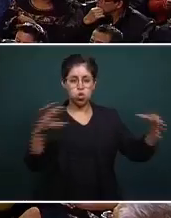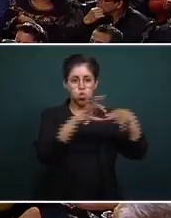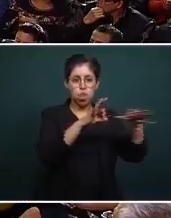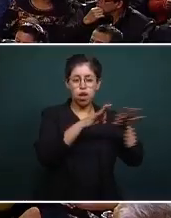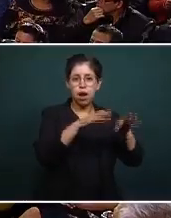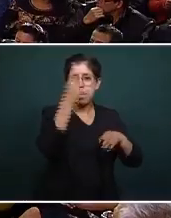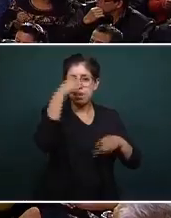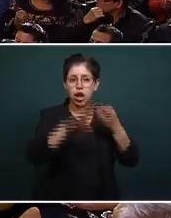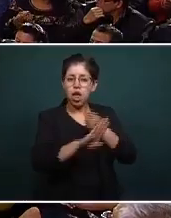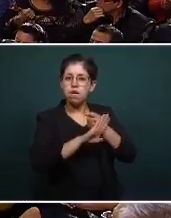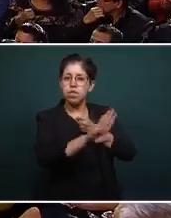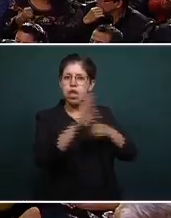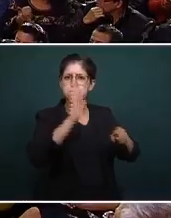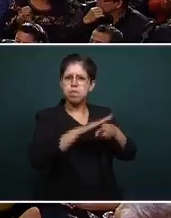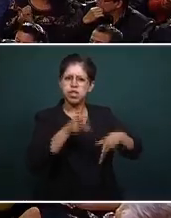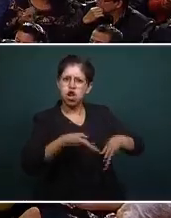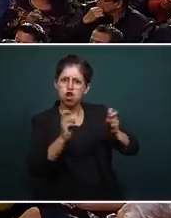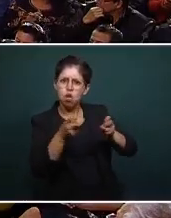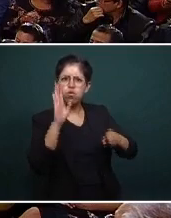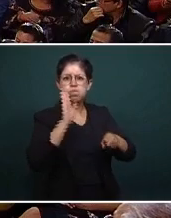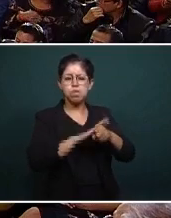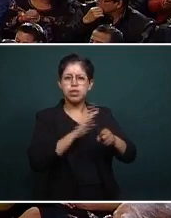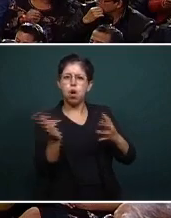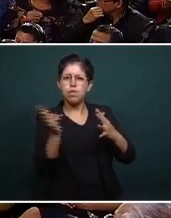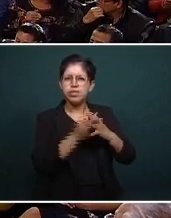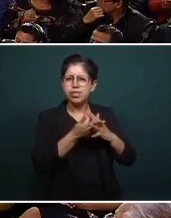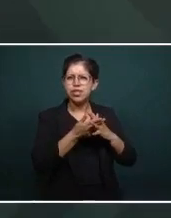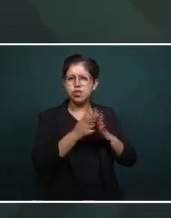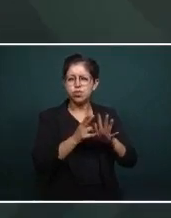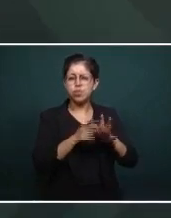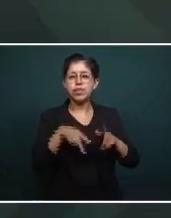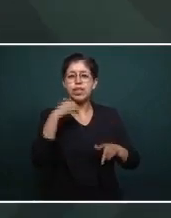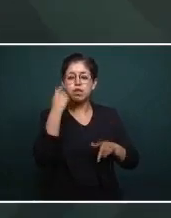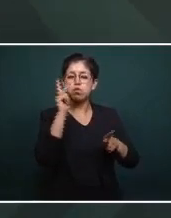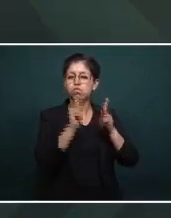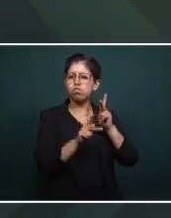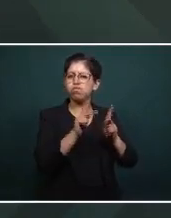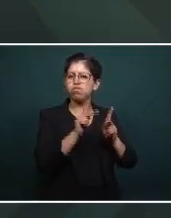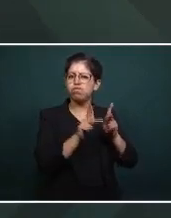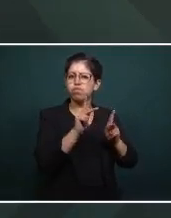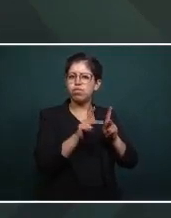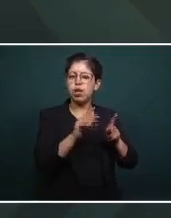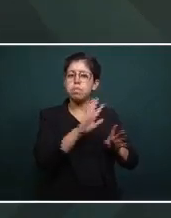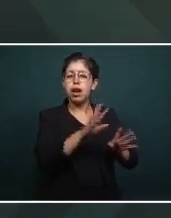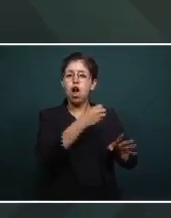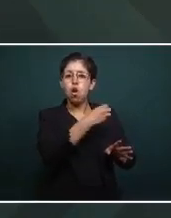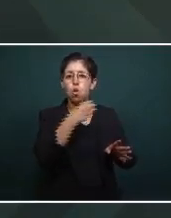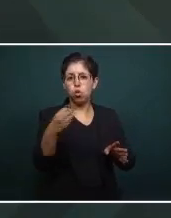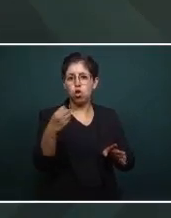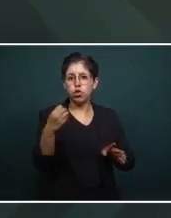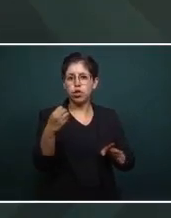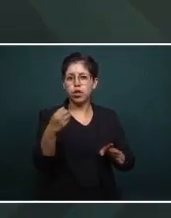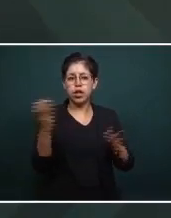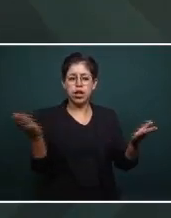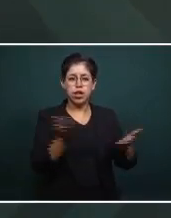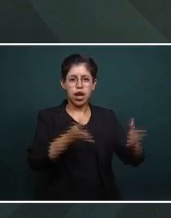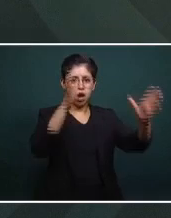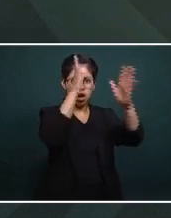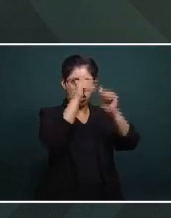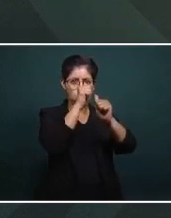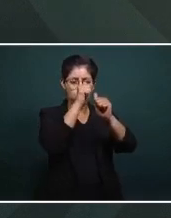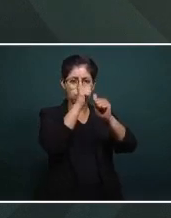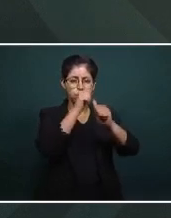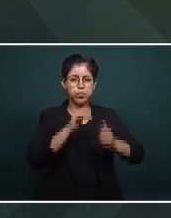la Ciudad de México, como personal de la Secretaría de Seguridad de la Ciudad de México en el centro de mando del Estado. Poder cruzar los